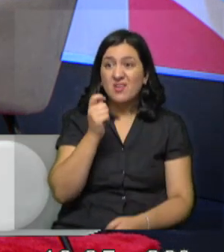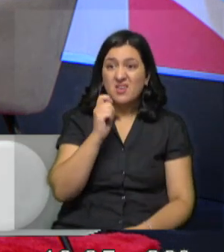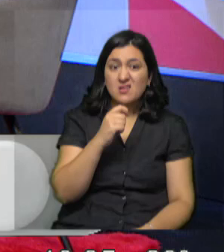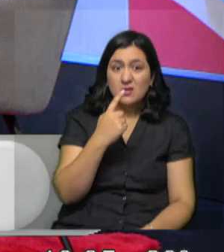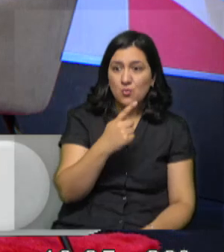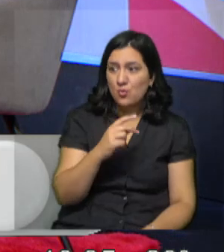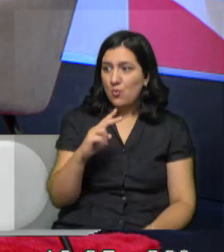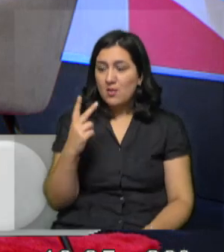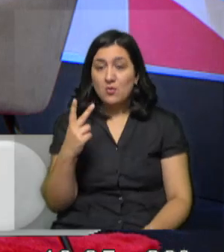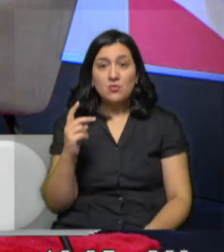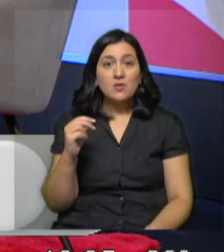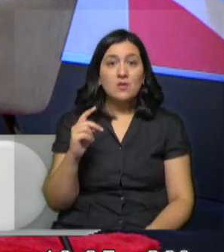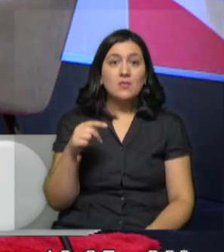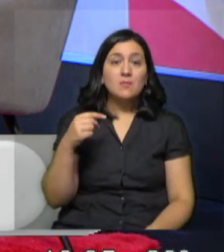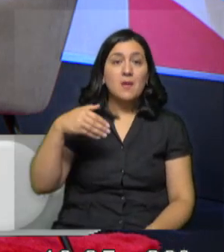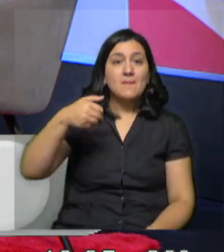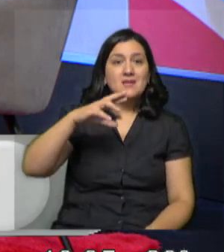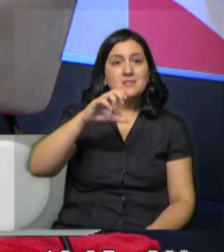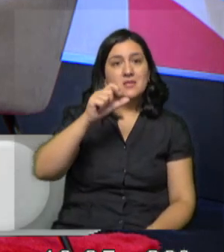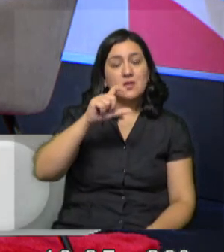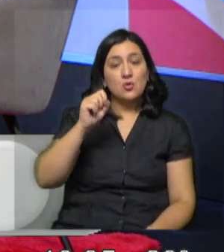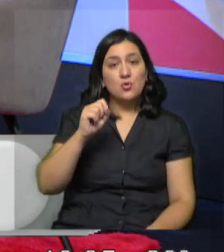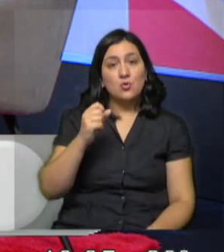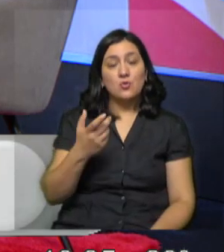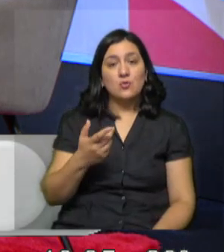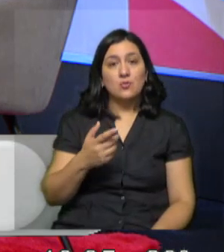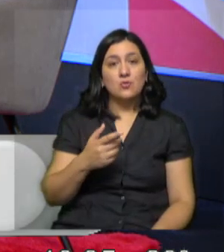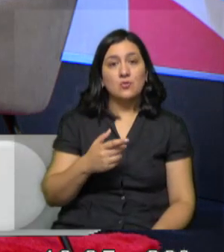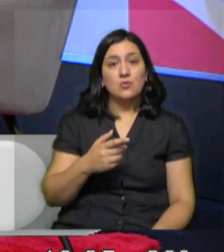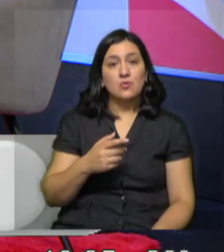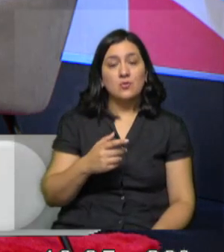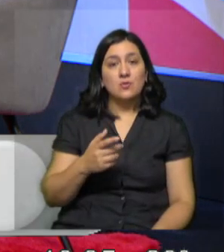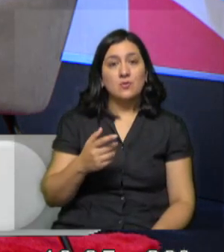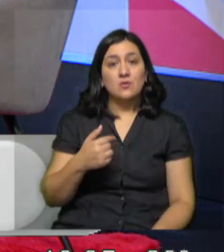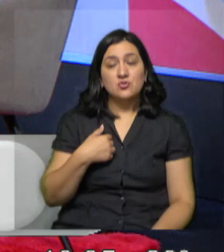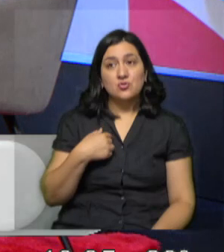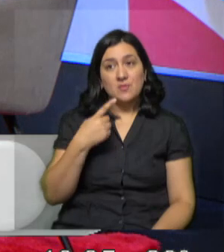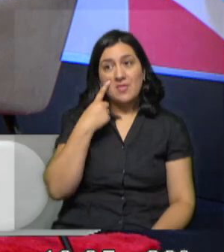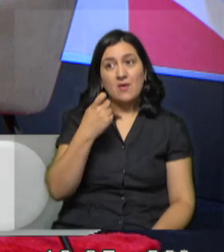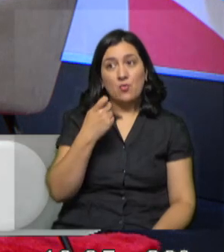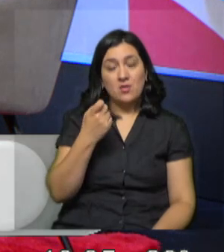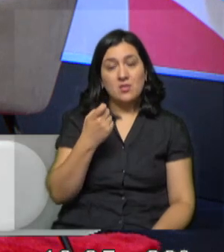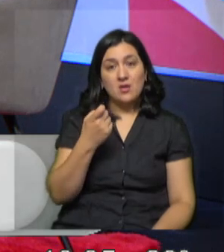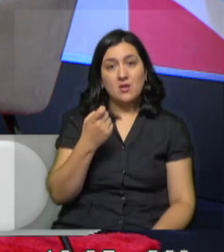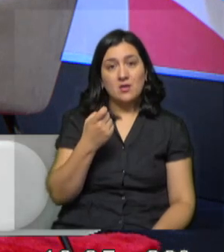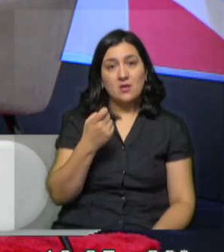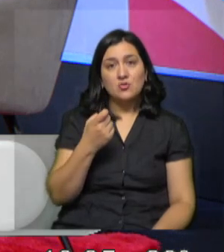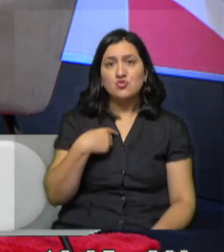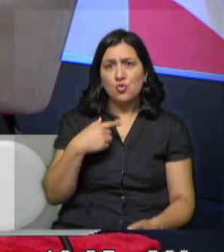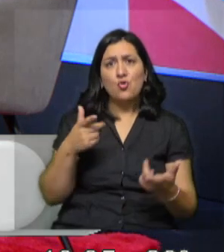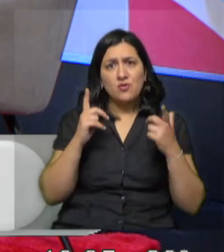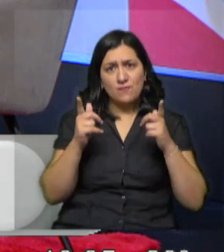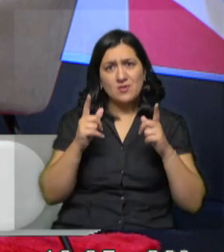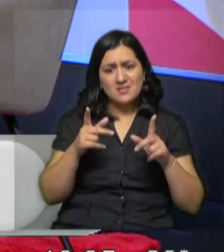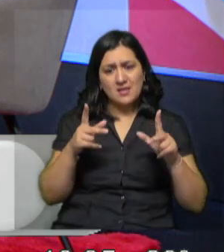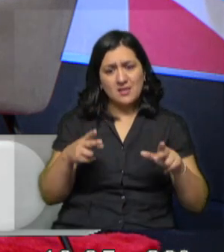después Marcelo obviamente se definió por ese lado. Y es algo que yo ya lo veía, lo disfruté muchísimo esa